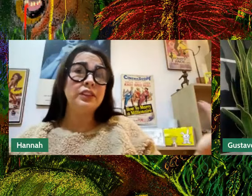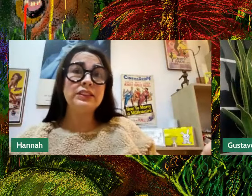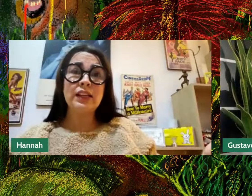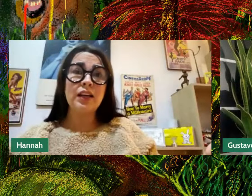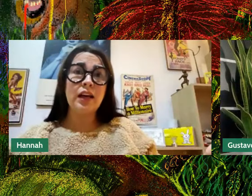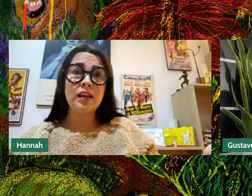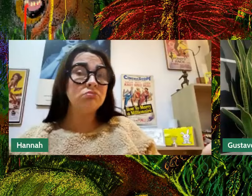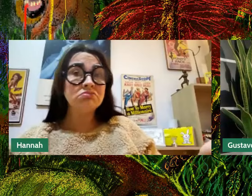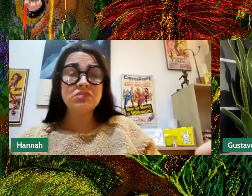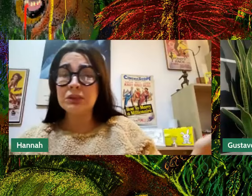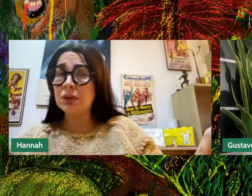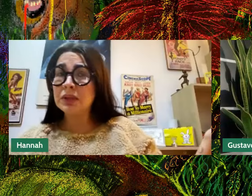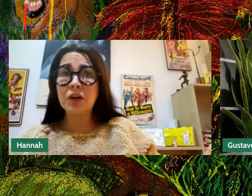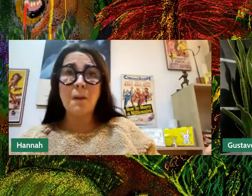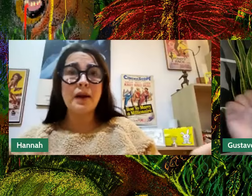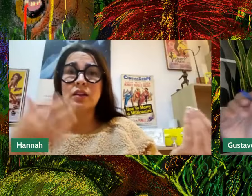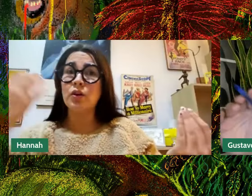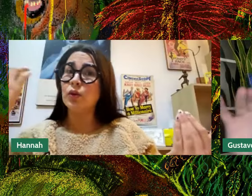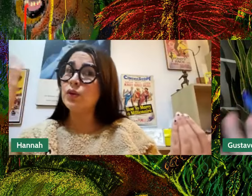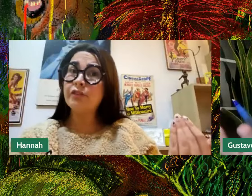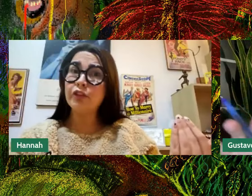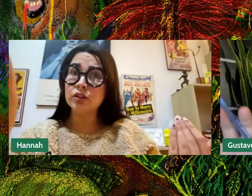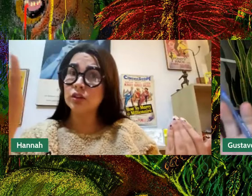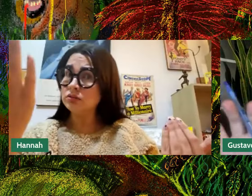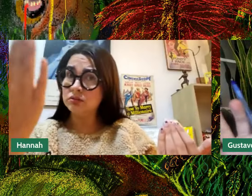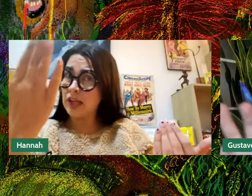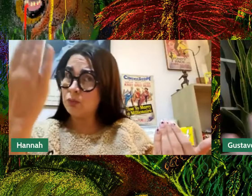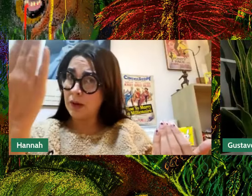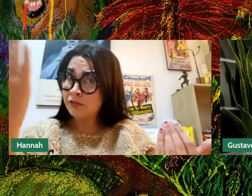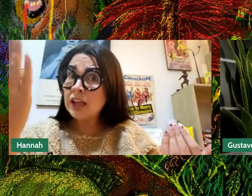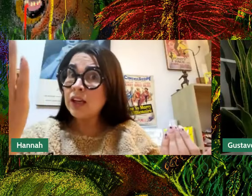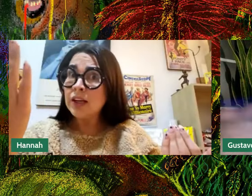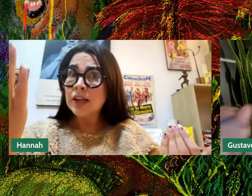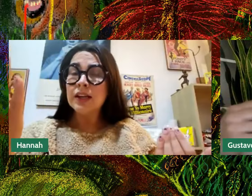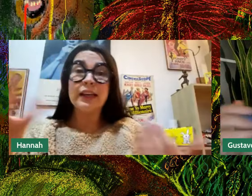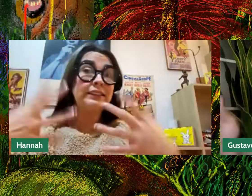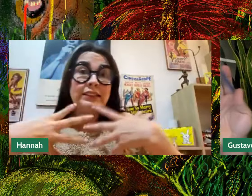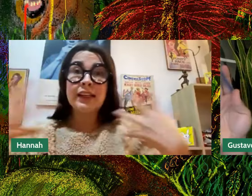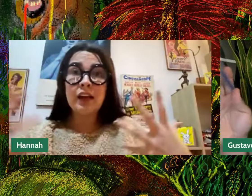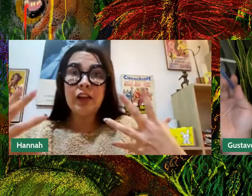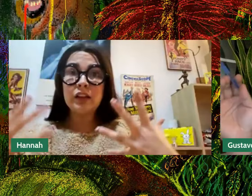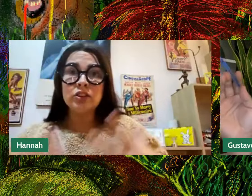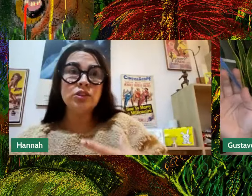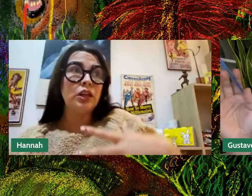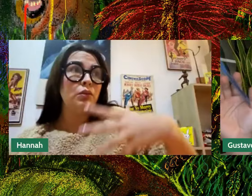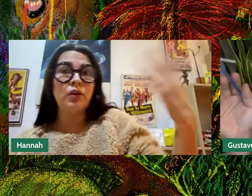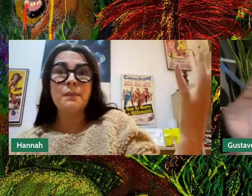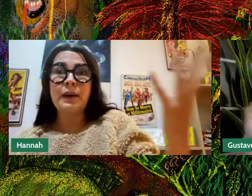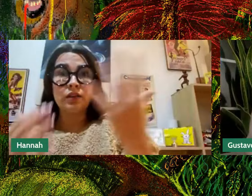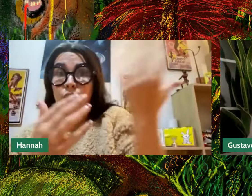de la apariencia física de nadie, simplemente compartió una foto de un perfil que está llena de filtros, y luego compartió